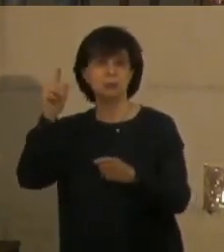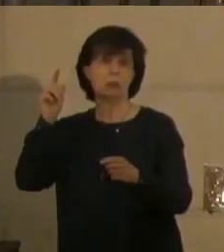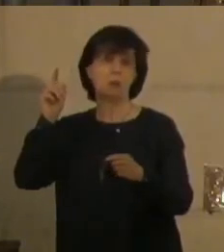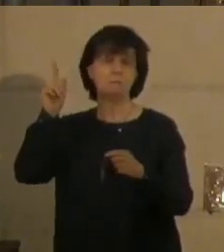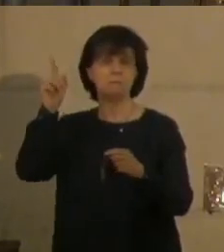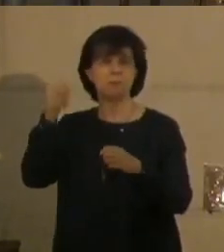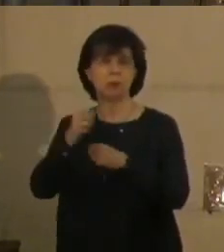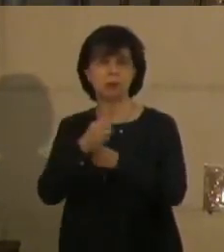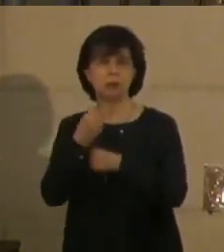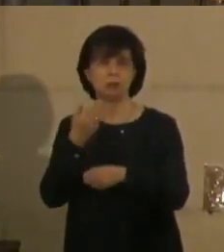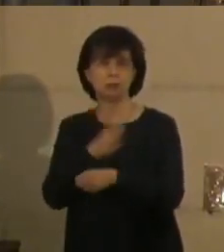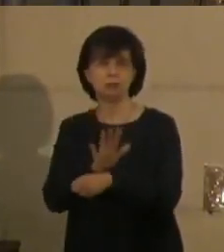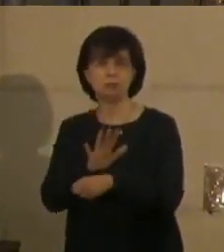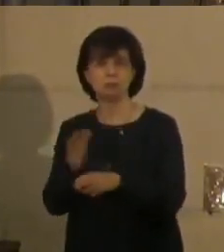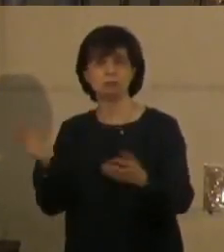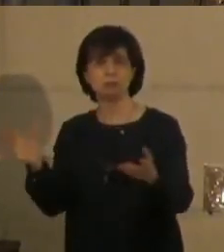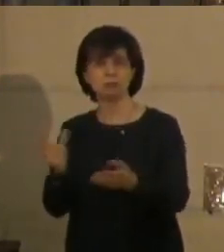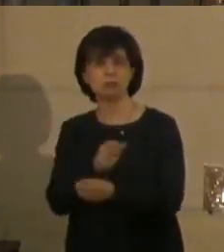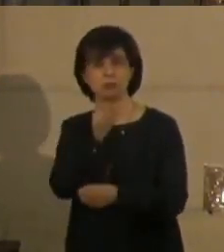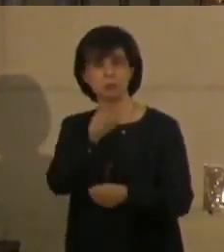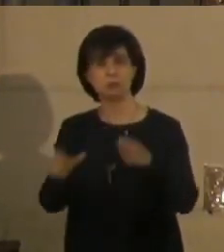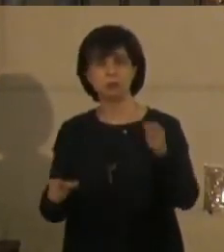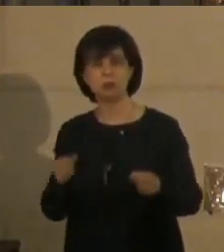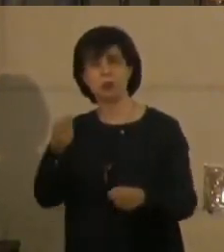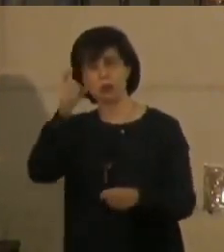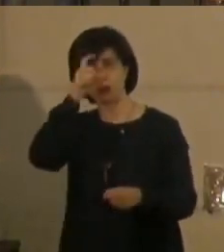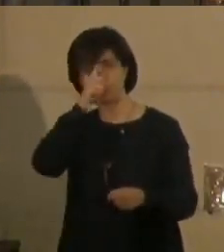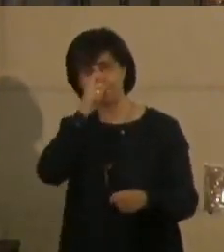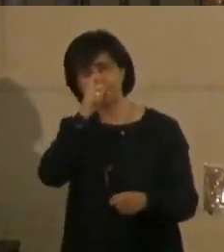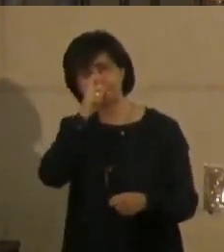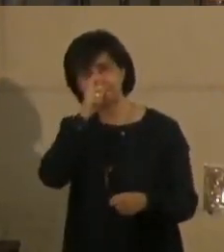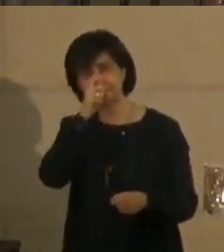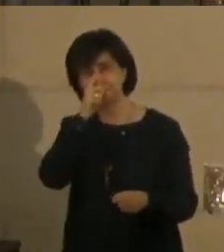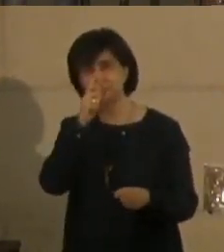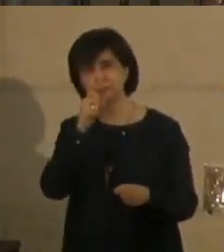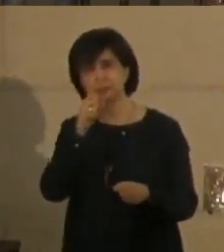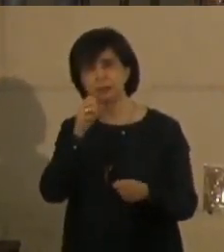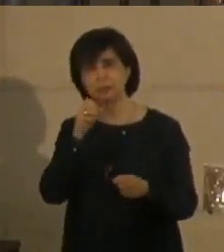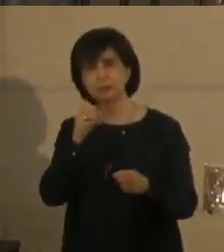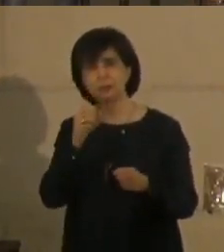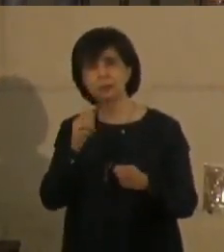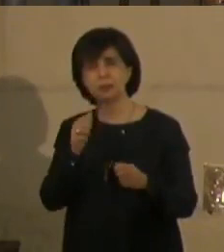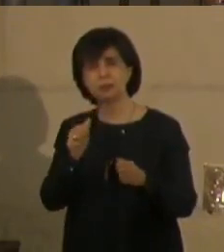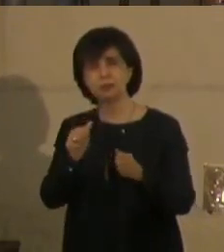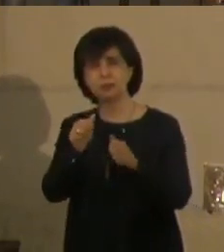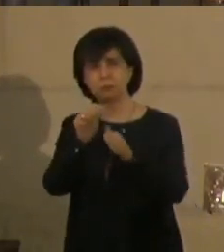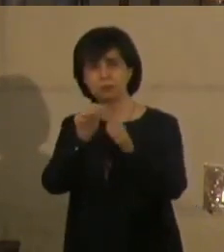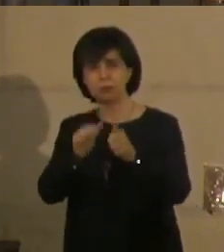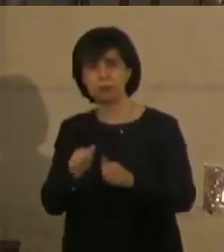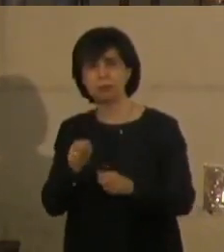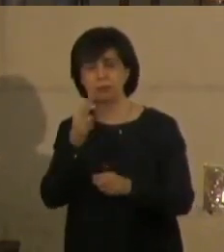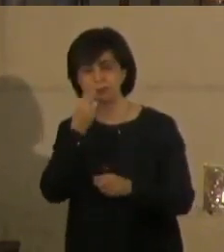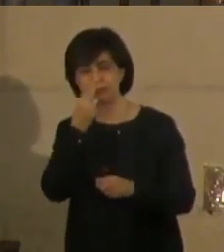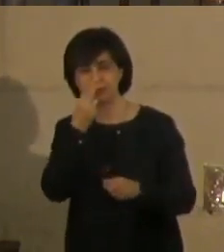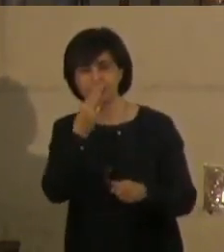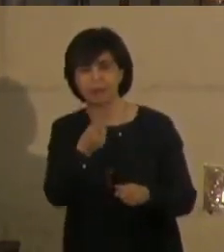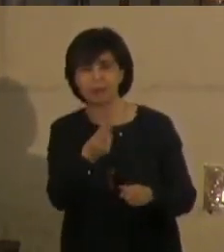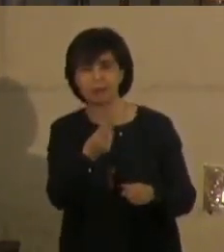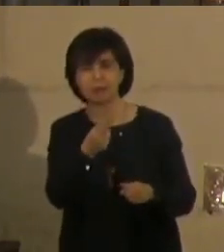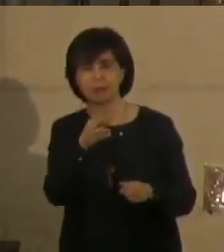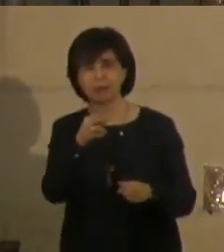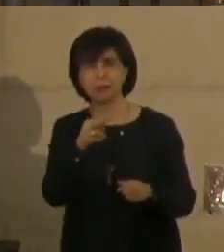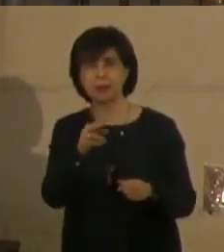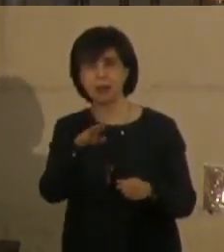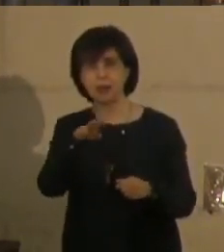hombres. Recordad aquel gesto del Papa cuando va a visitar